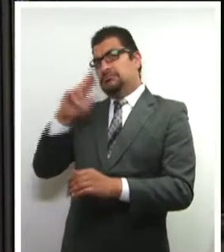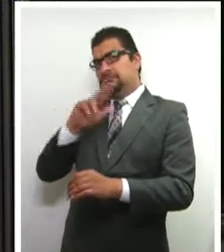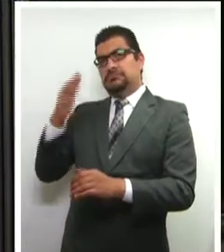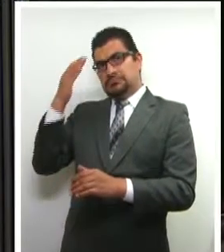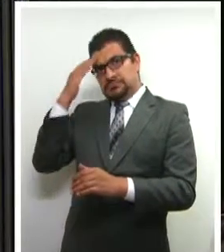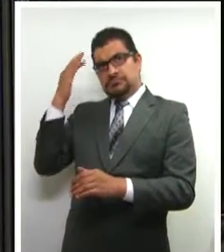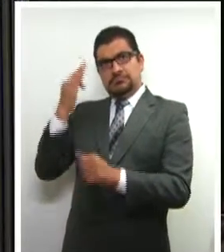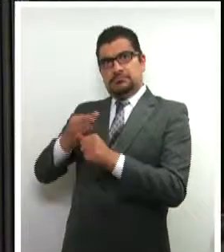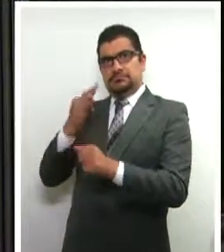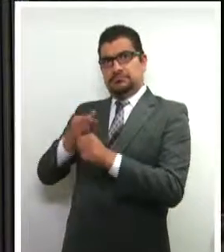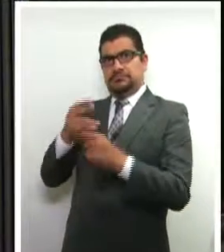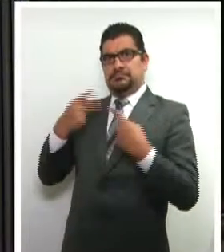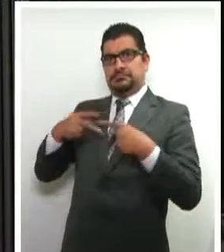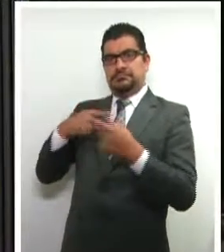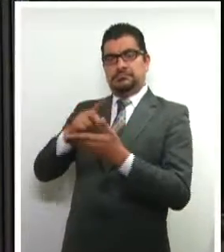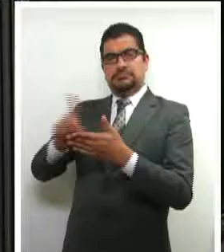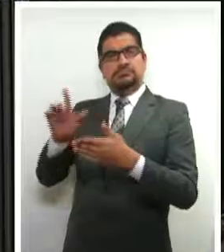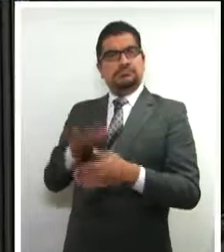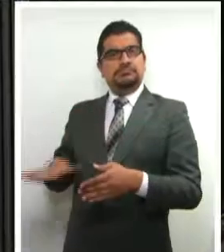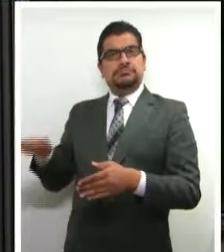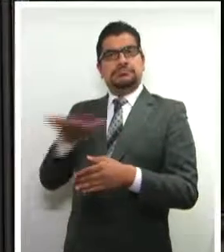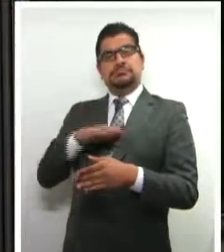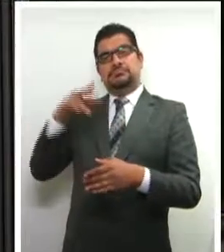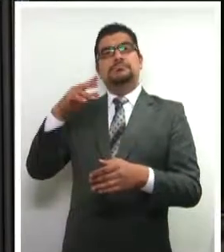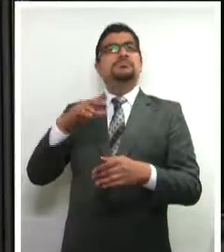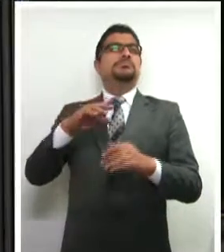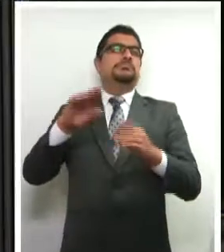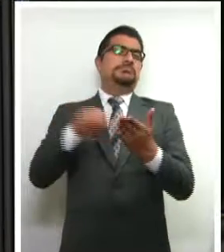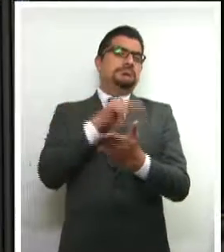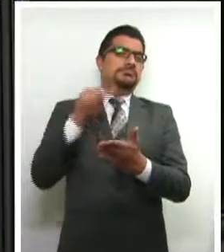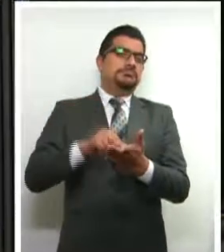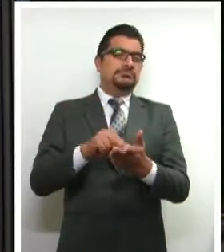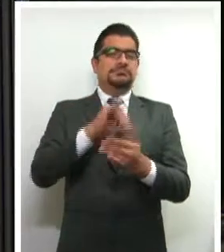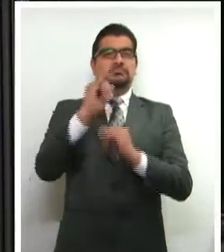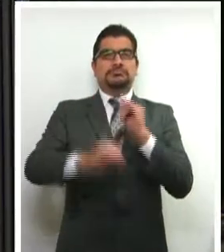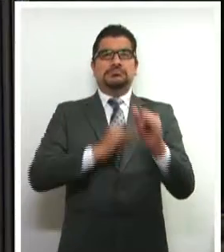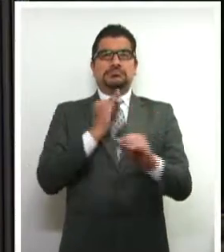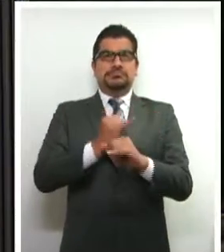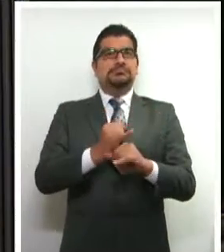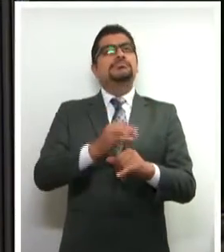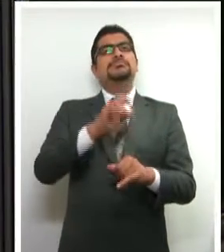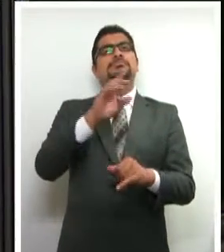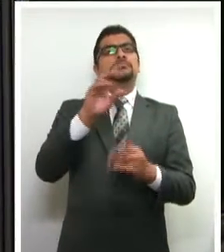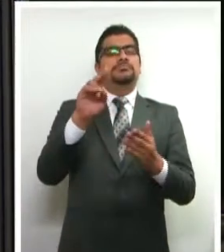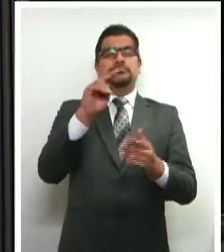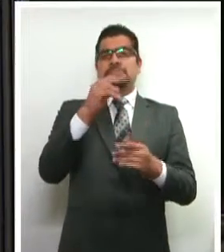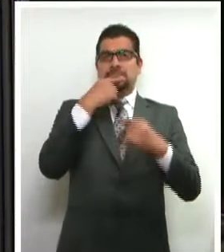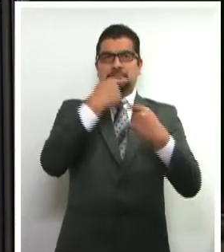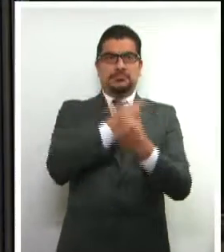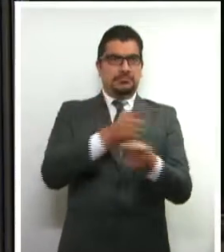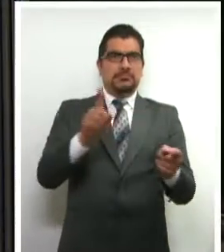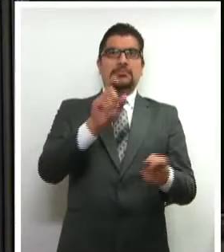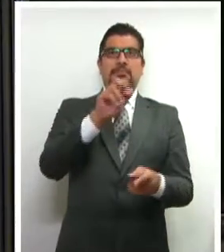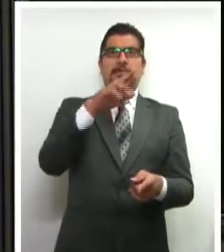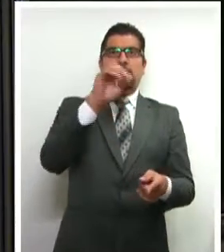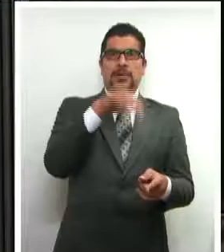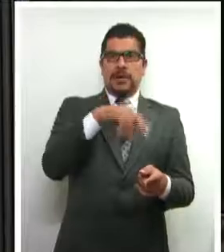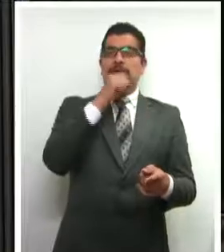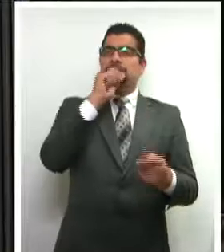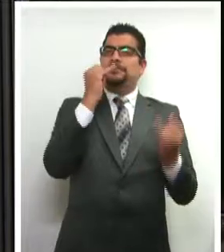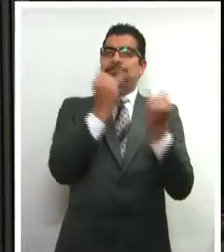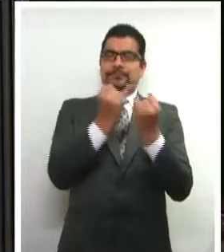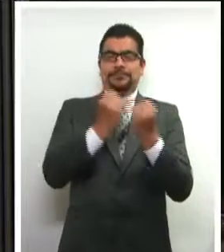que México ha suscrito en convenios internacionales como la Declaración de Durban, la cual establece acciones